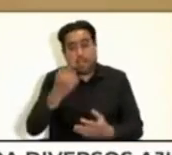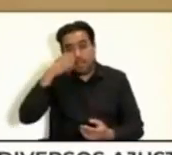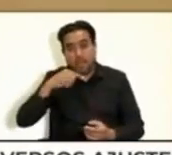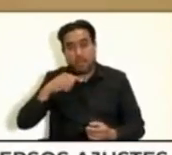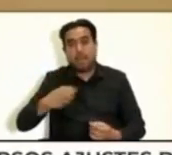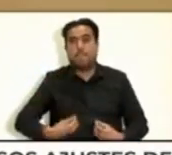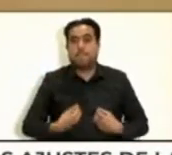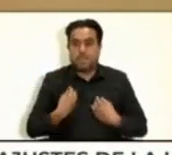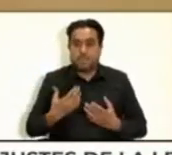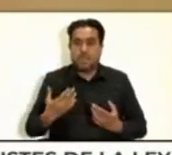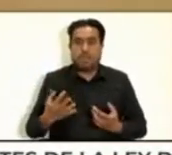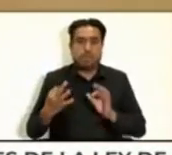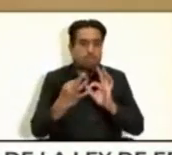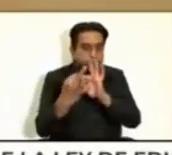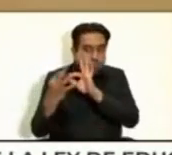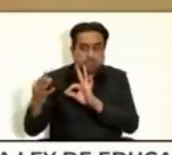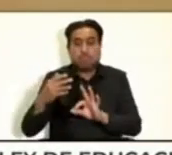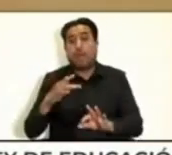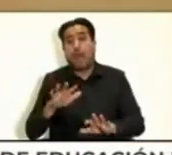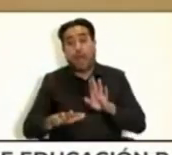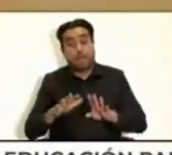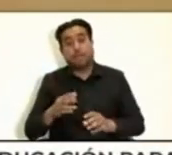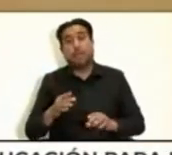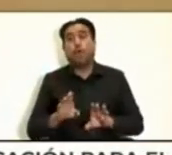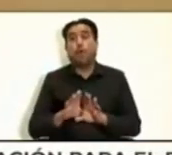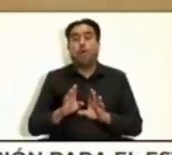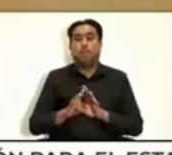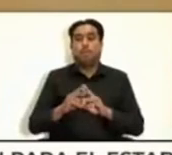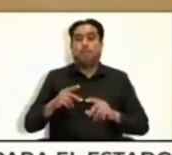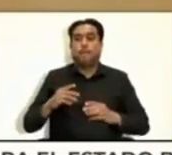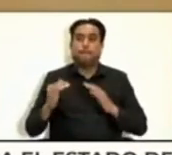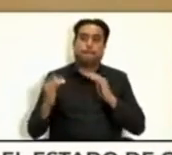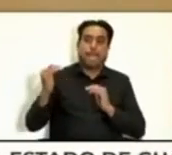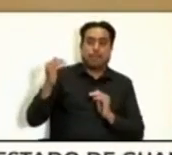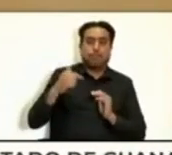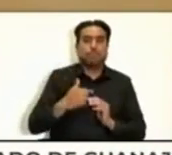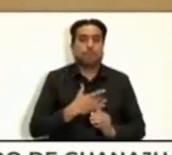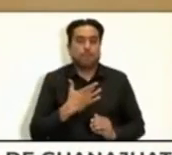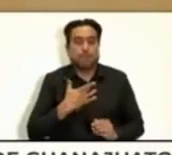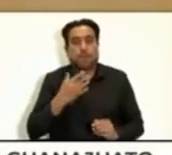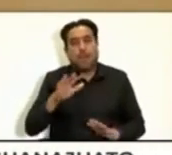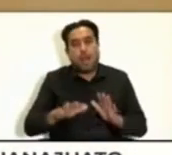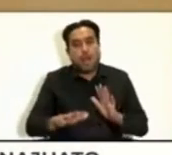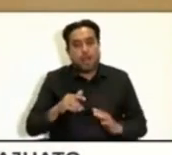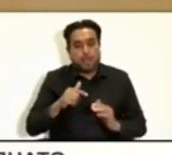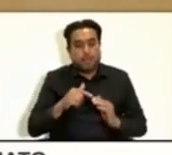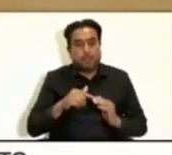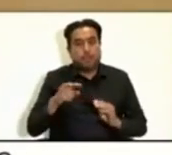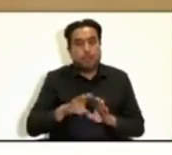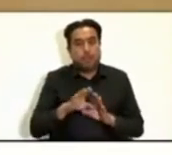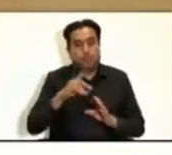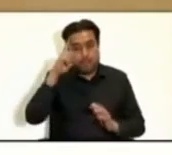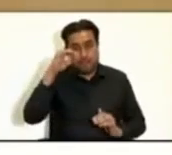limitando con ello la posibilidad de prepararse y tener la posibilidad de salir de su posición de desventaja